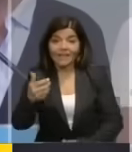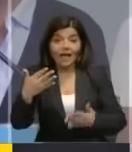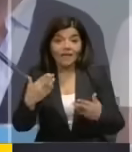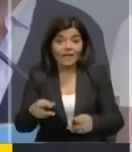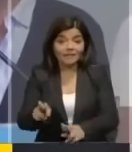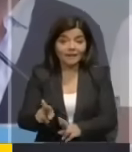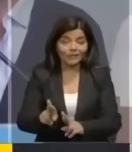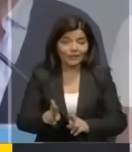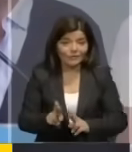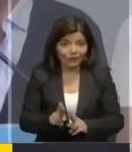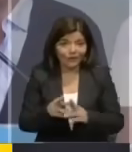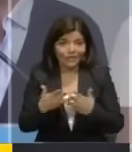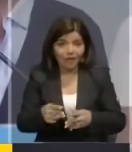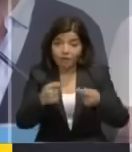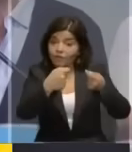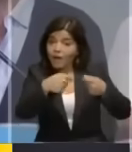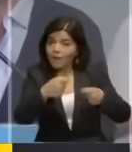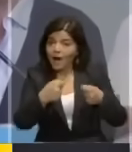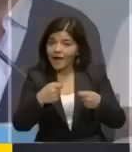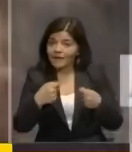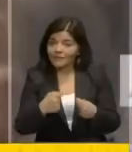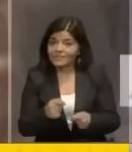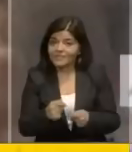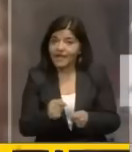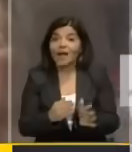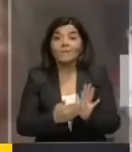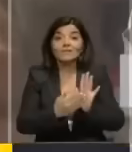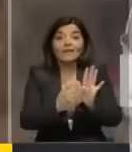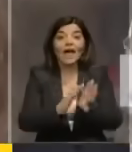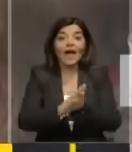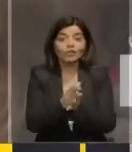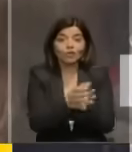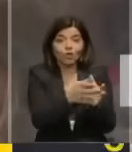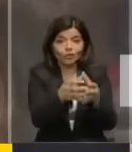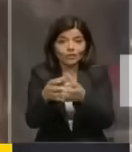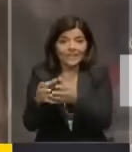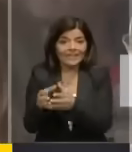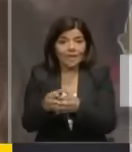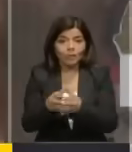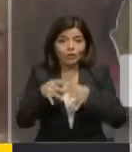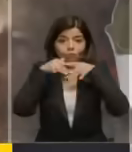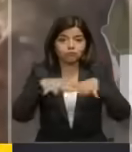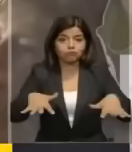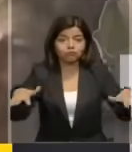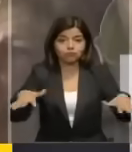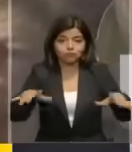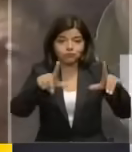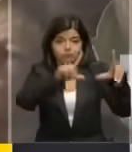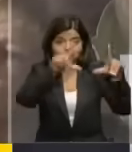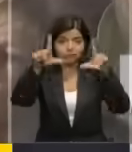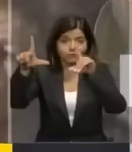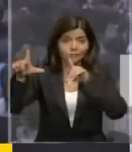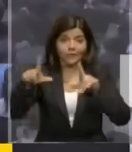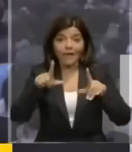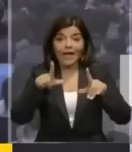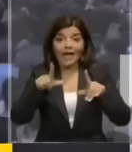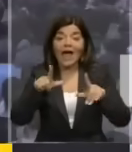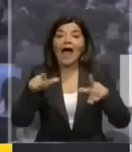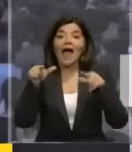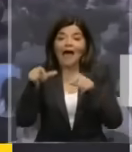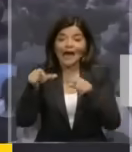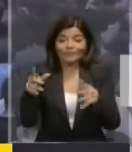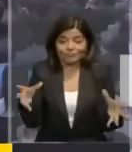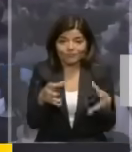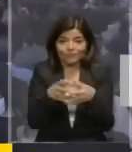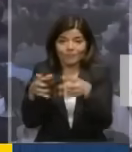a revisar de inmediato con Catalina antes de presentarles a todos nuestros equipos que están ya desplegados en nuestra pantalla, porque hay furor en el comando